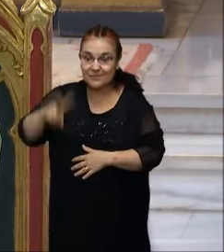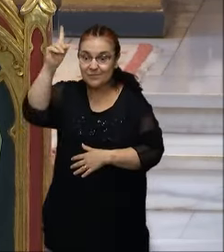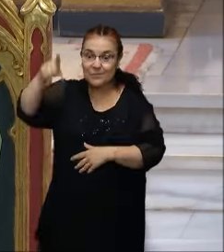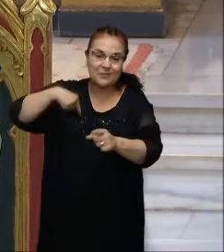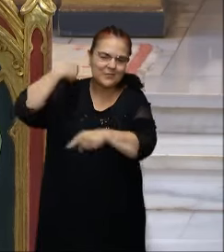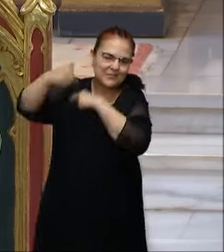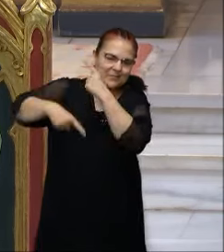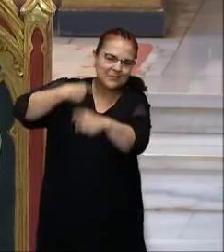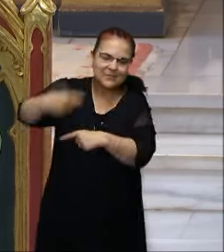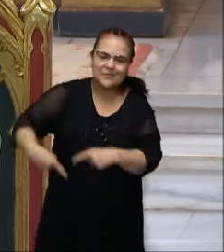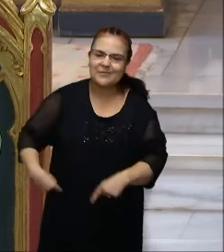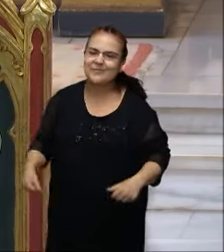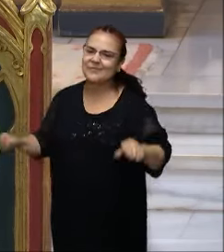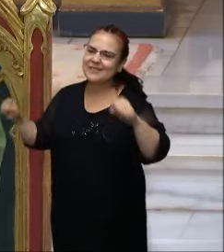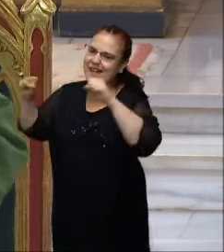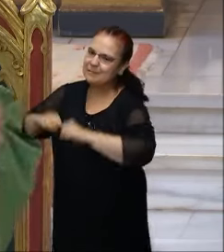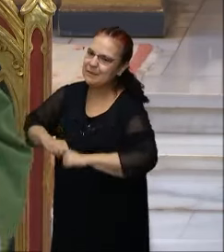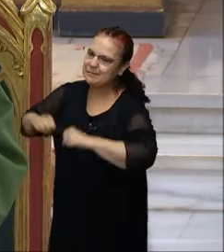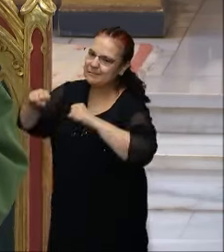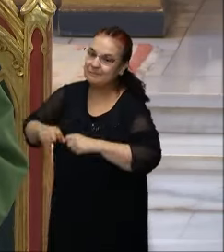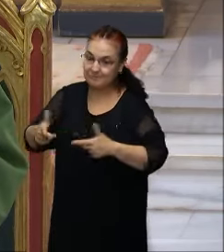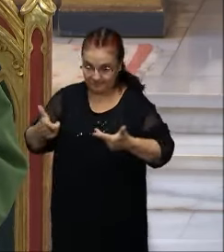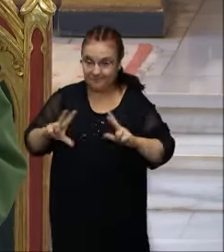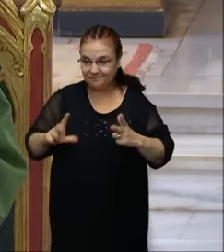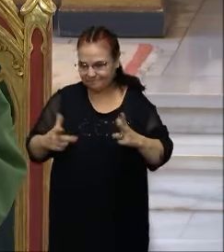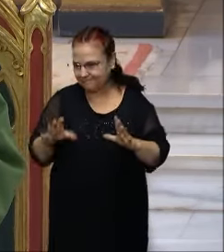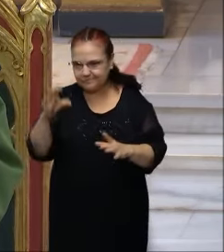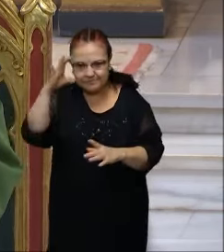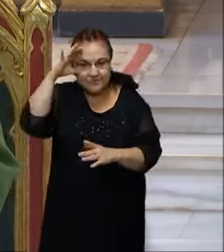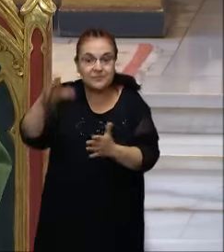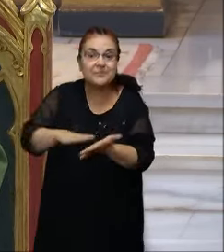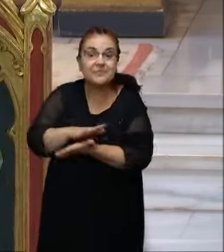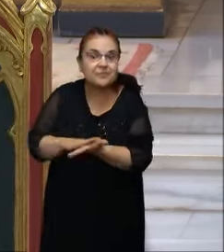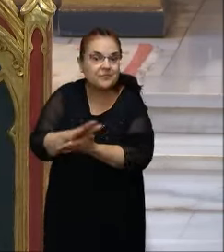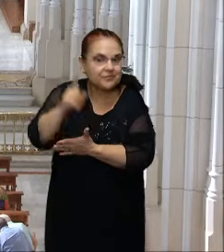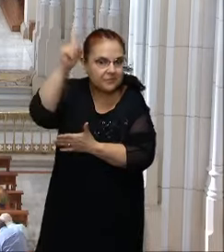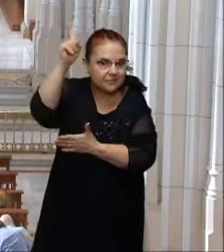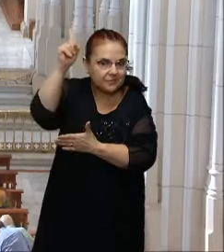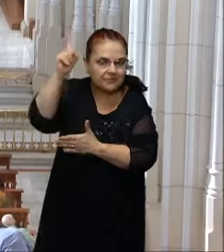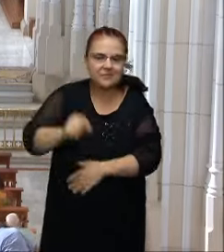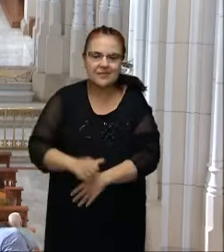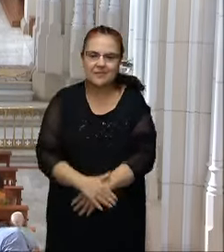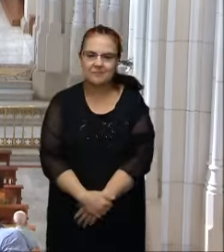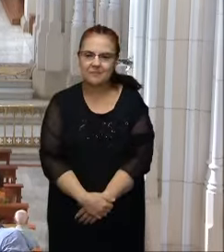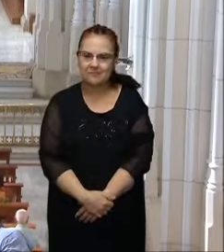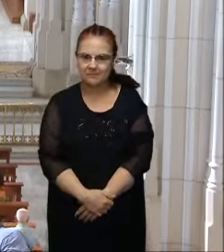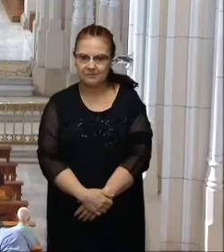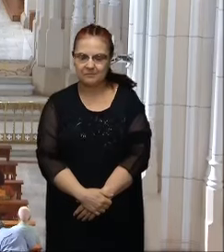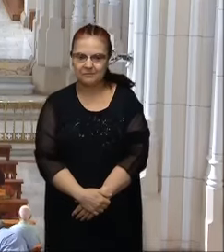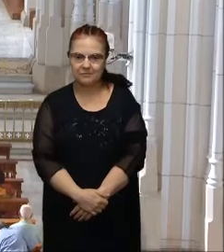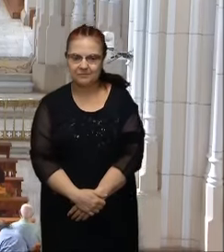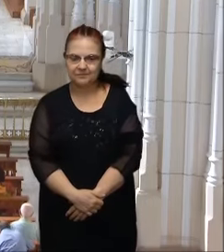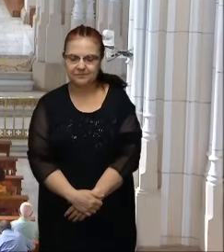Dios por los siglos de los siglos. Sentados, escuchamos la palabra de Dios.